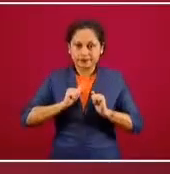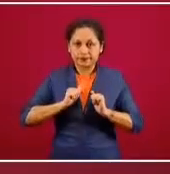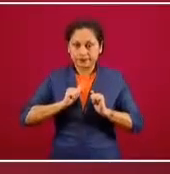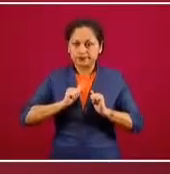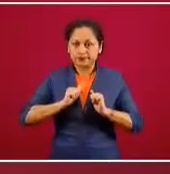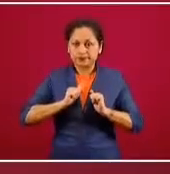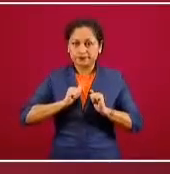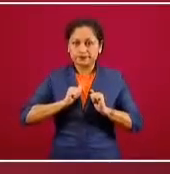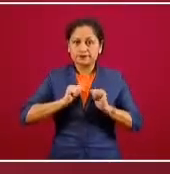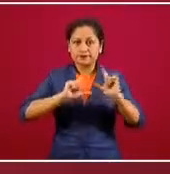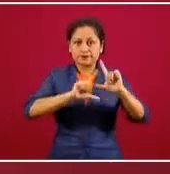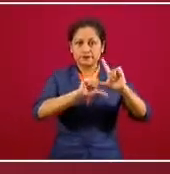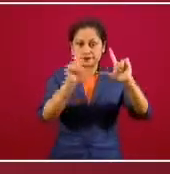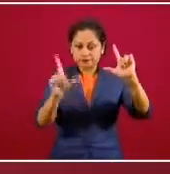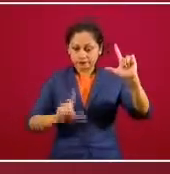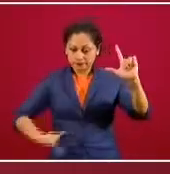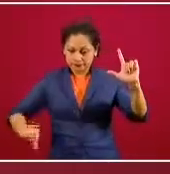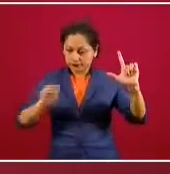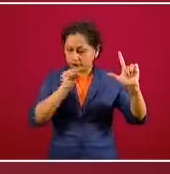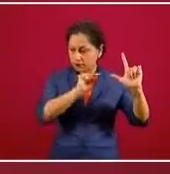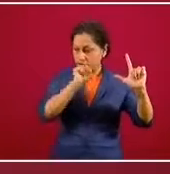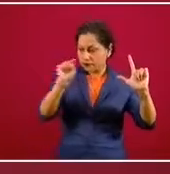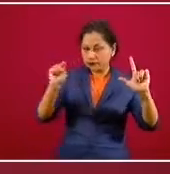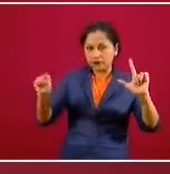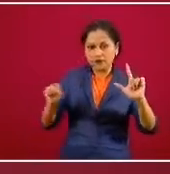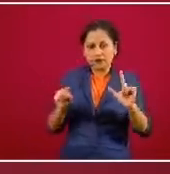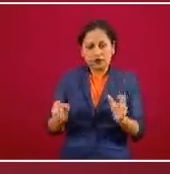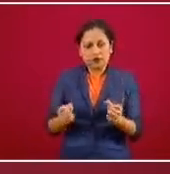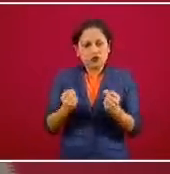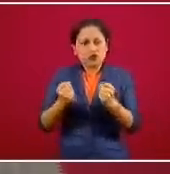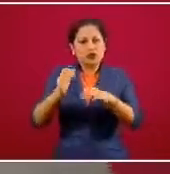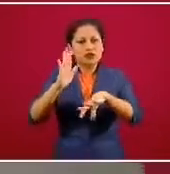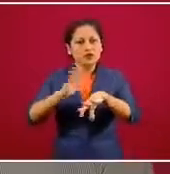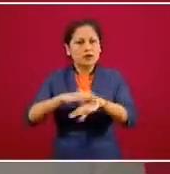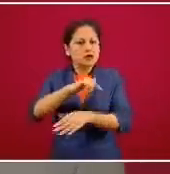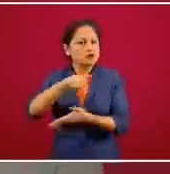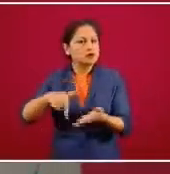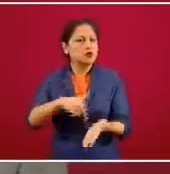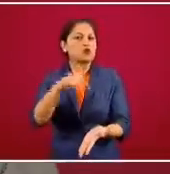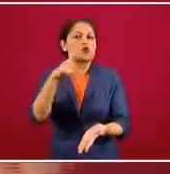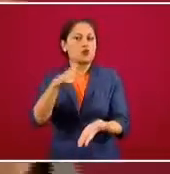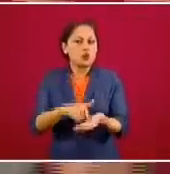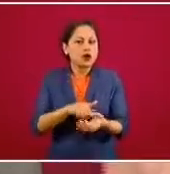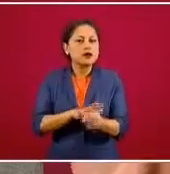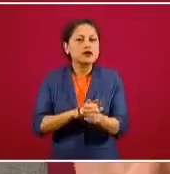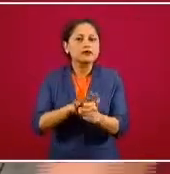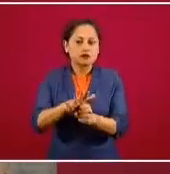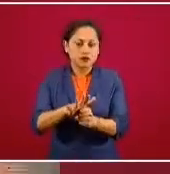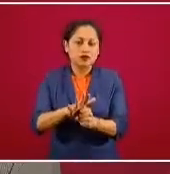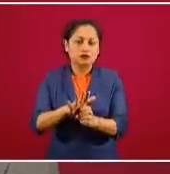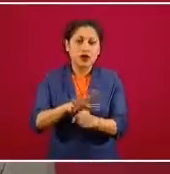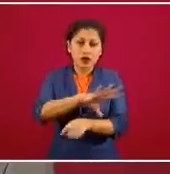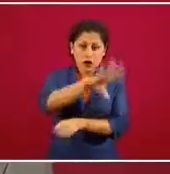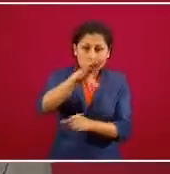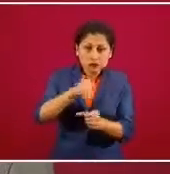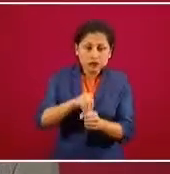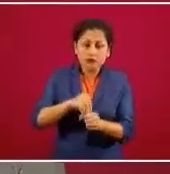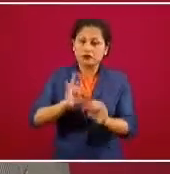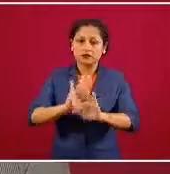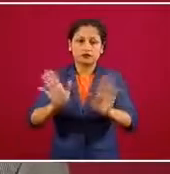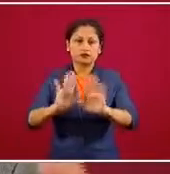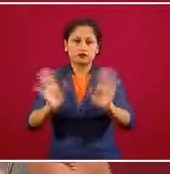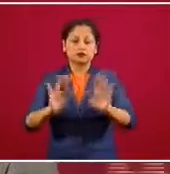regionalizar la intensidad de estas medidas. Con el mapa municipal lo que apreciamos es zonas sin